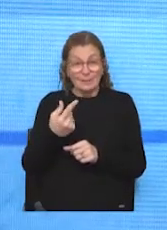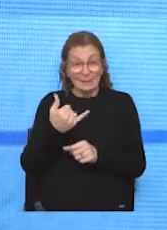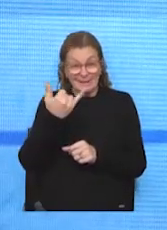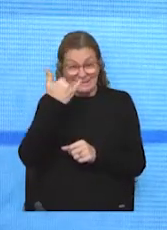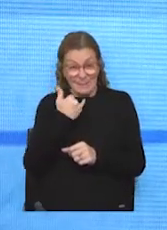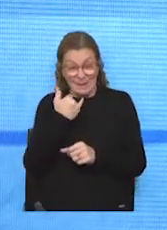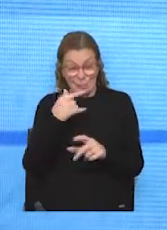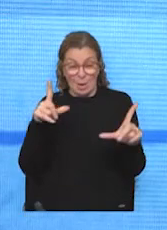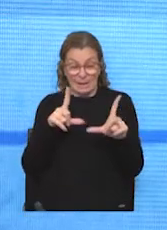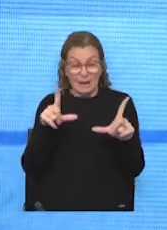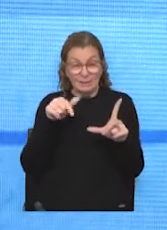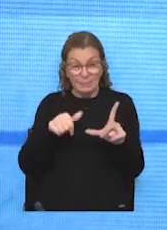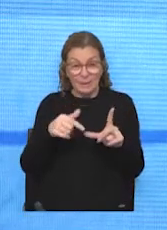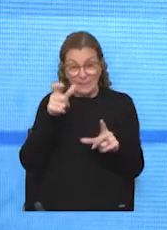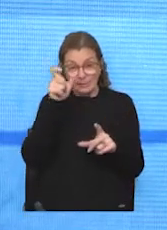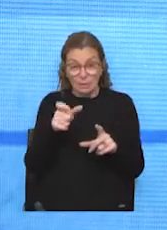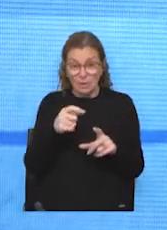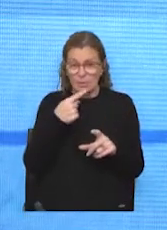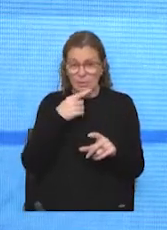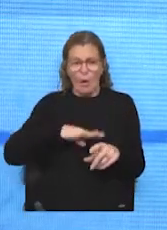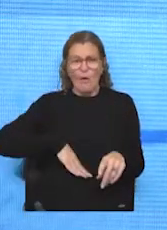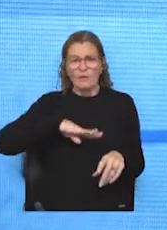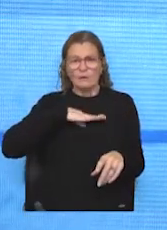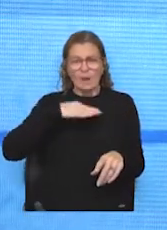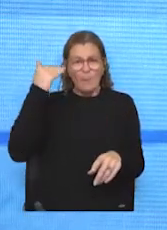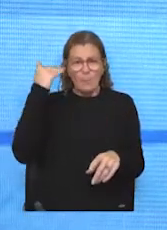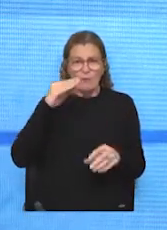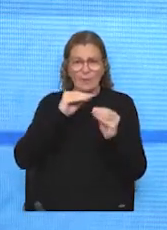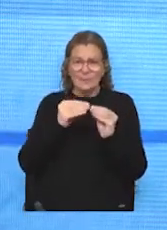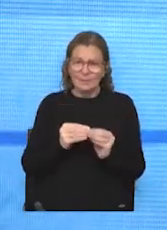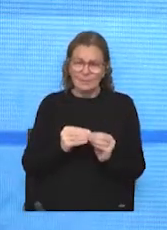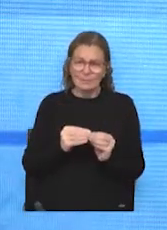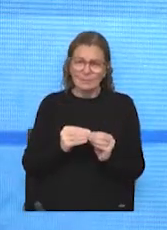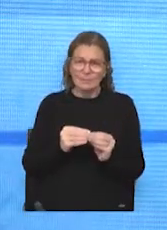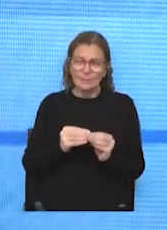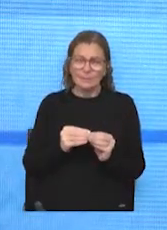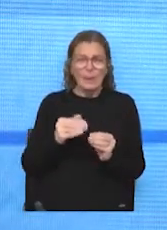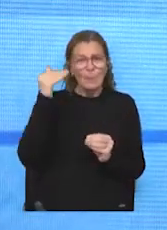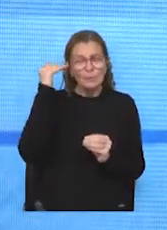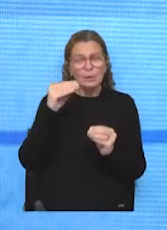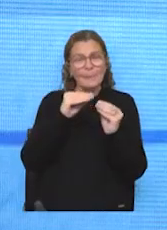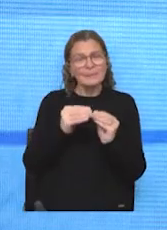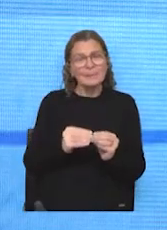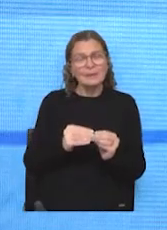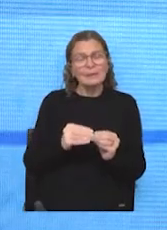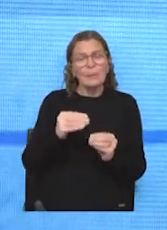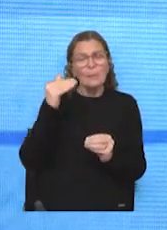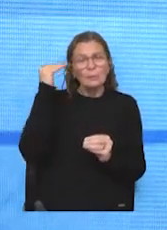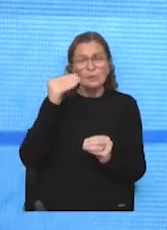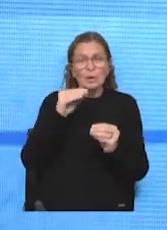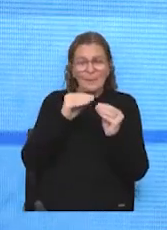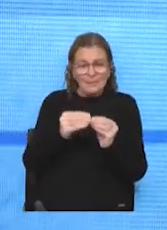llamando al Canal también gente ofendida profes de matemática profesor de matemática y profesores de